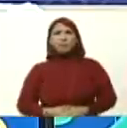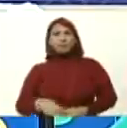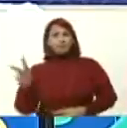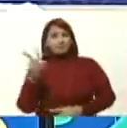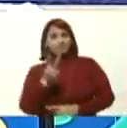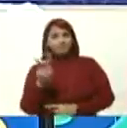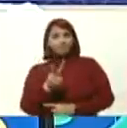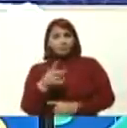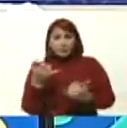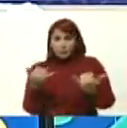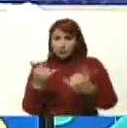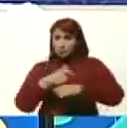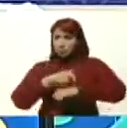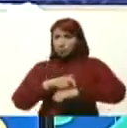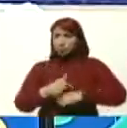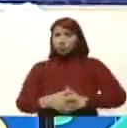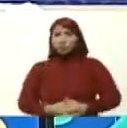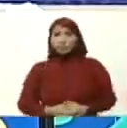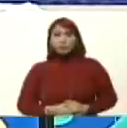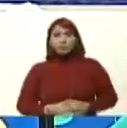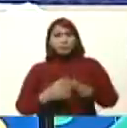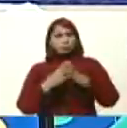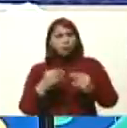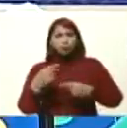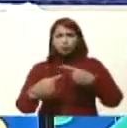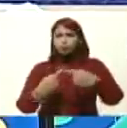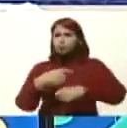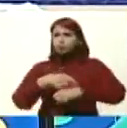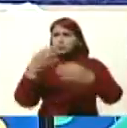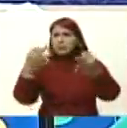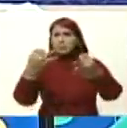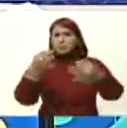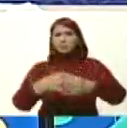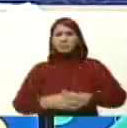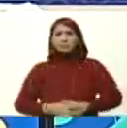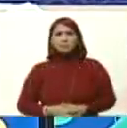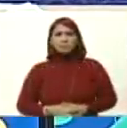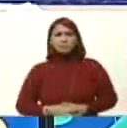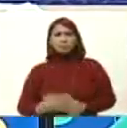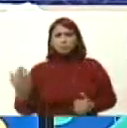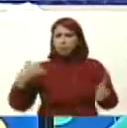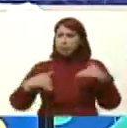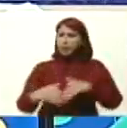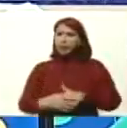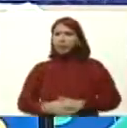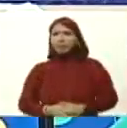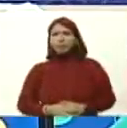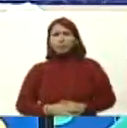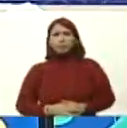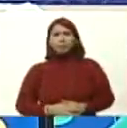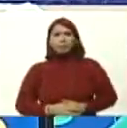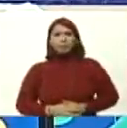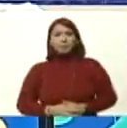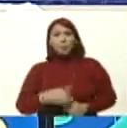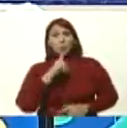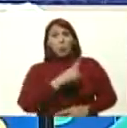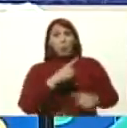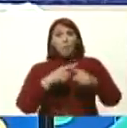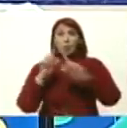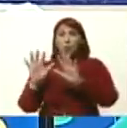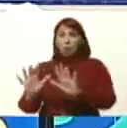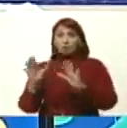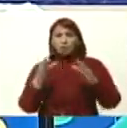Venezuela en este momento y en todos los momentos, siempre. Vengan, el 1x10,